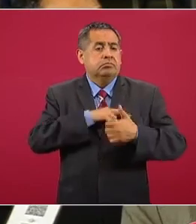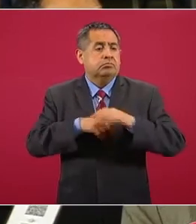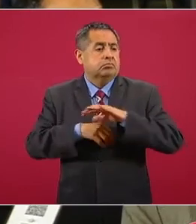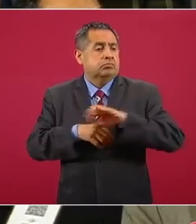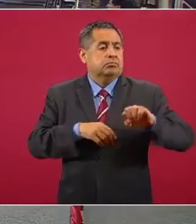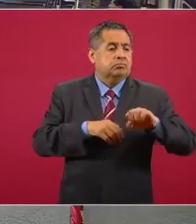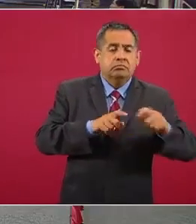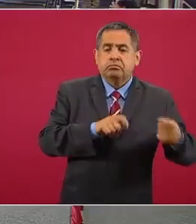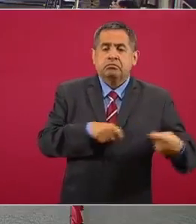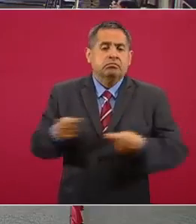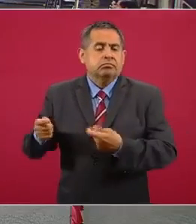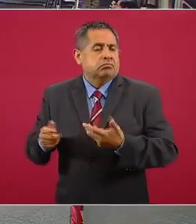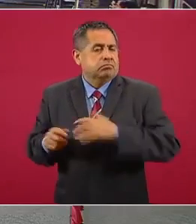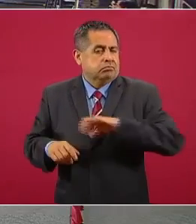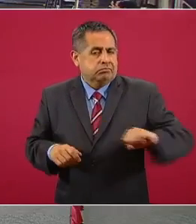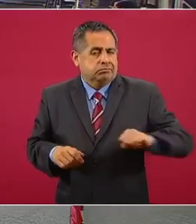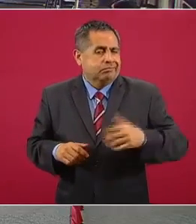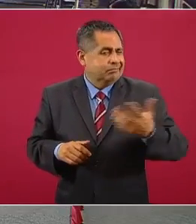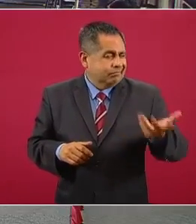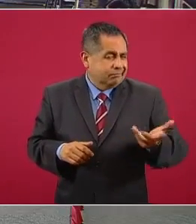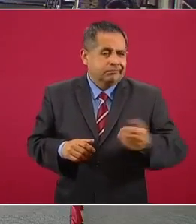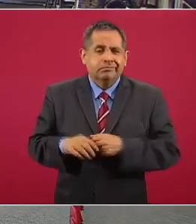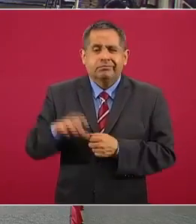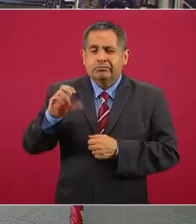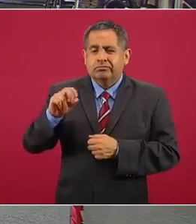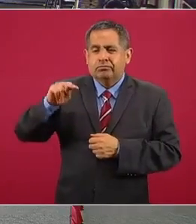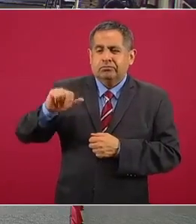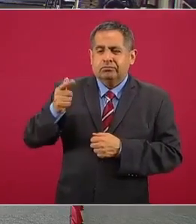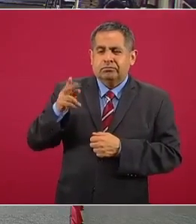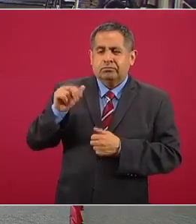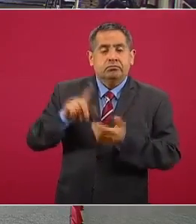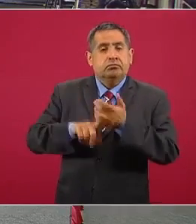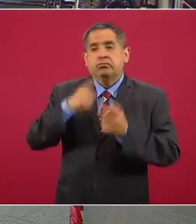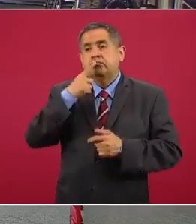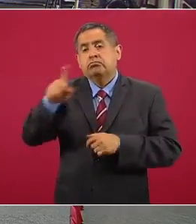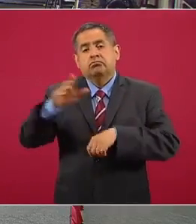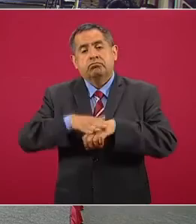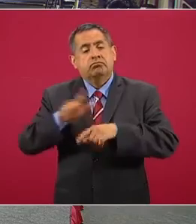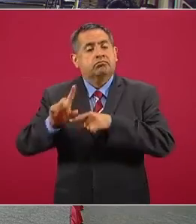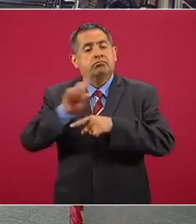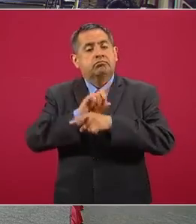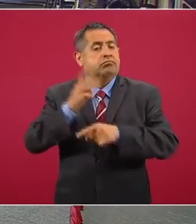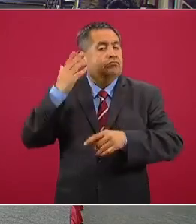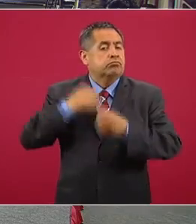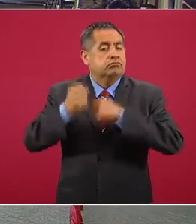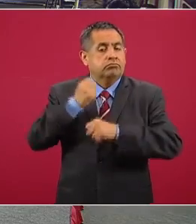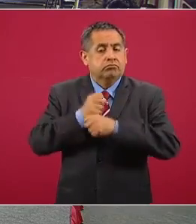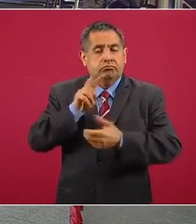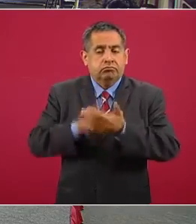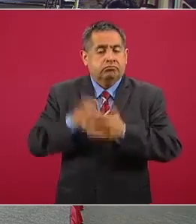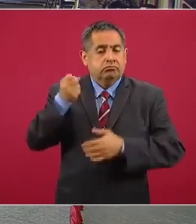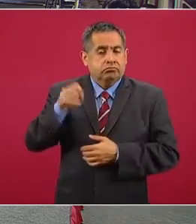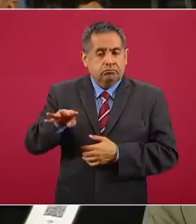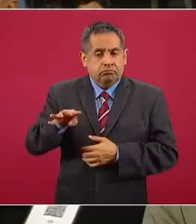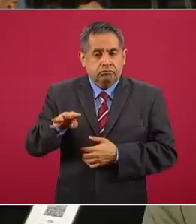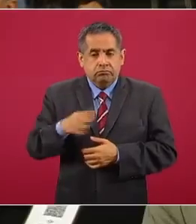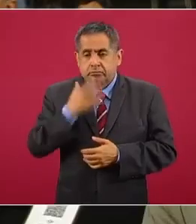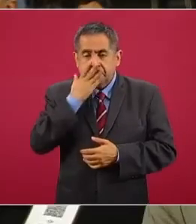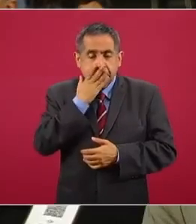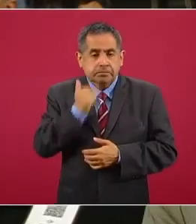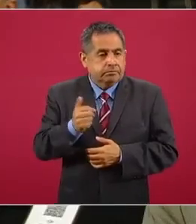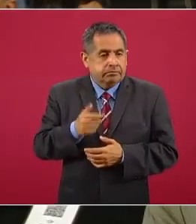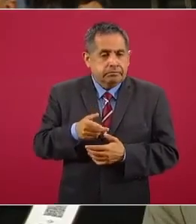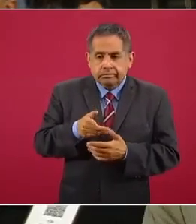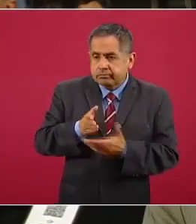dando. También la Conagua, se presentó una queja a la Conagua desde 2019 y no ha logrado identificar